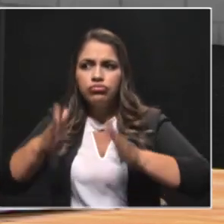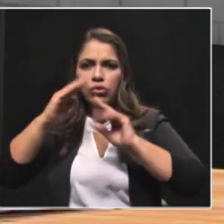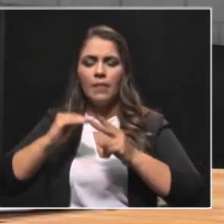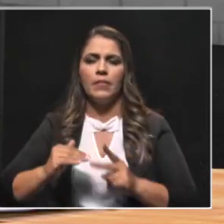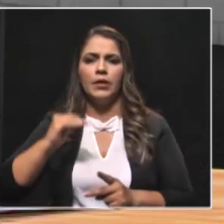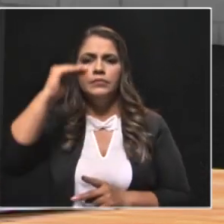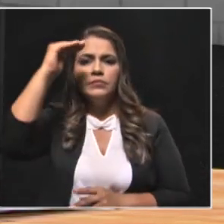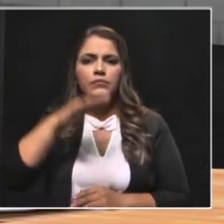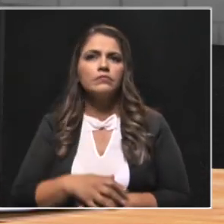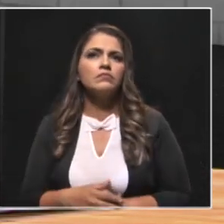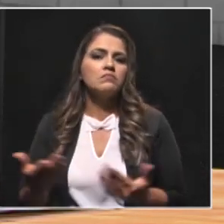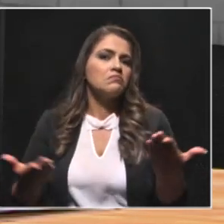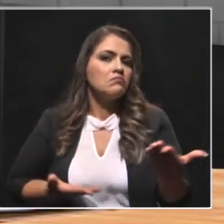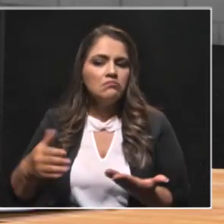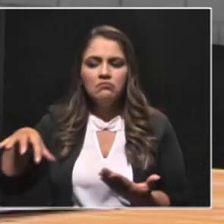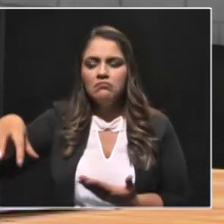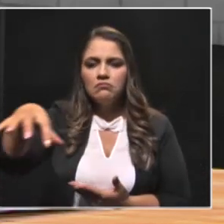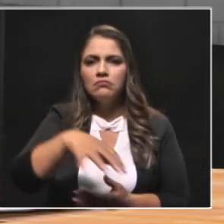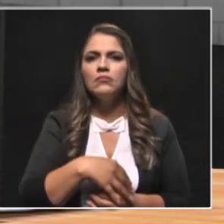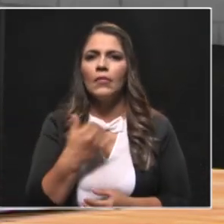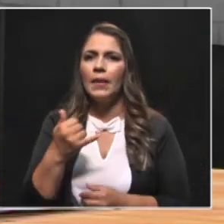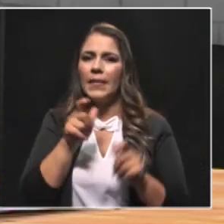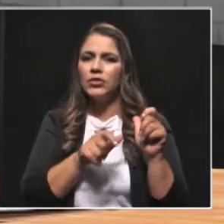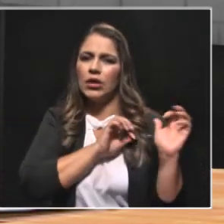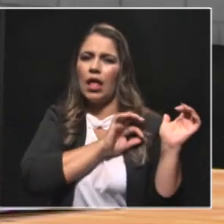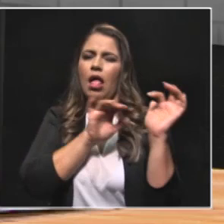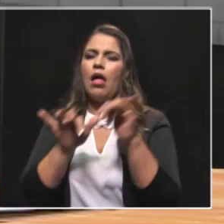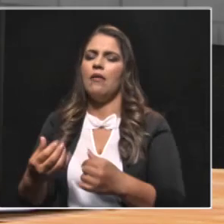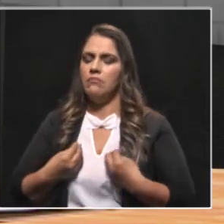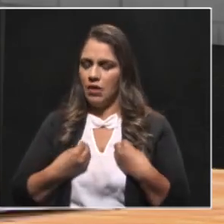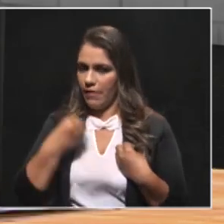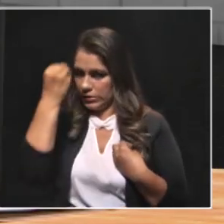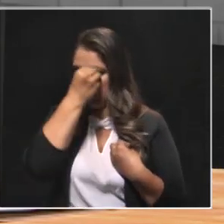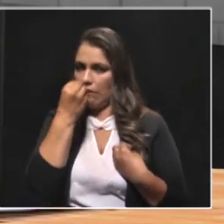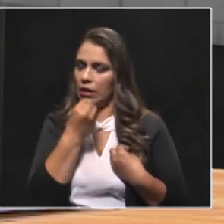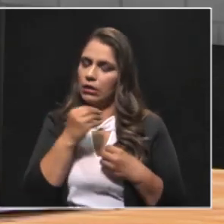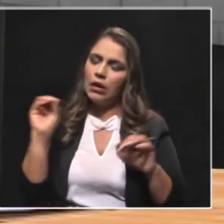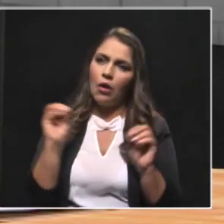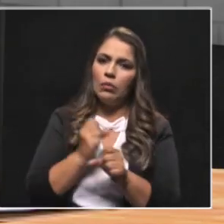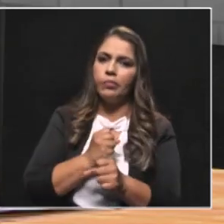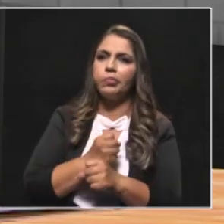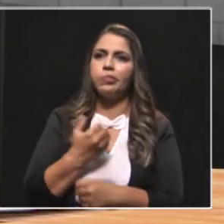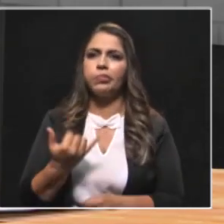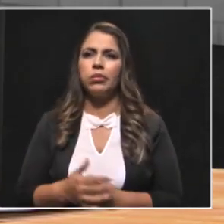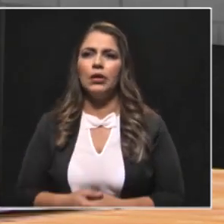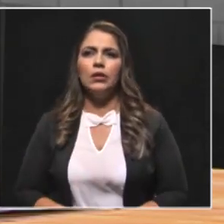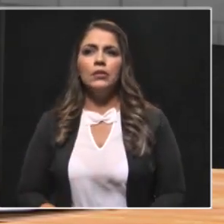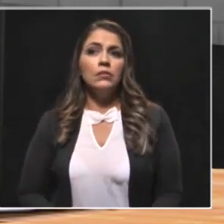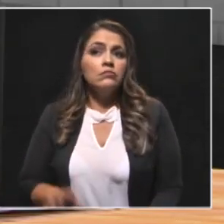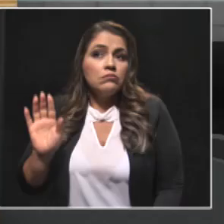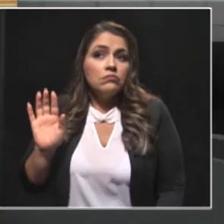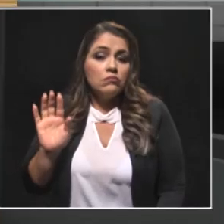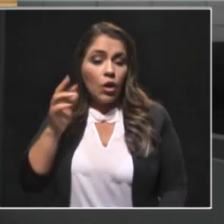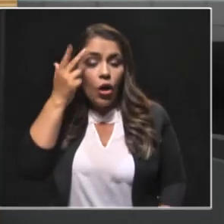comerciales o locales que pueden estar indicando que mucha gente se está yendo a vivir allá o que está trabajando allá. Que uno sí lo ve, pues